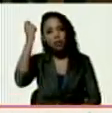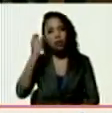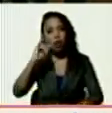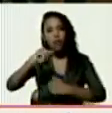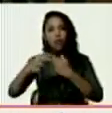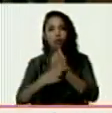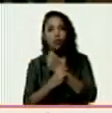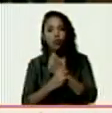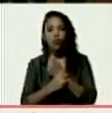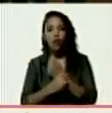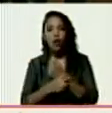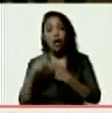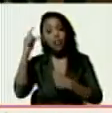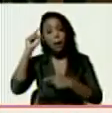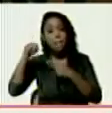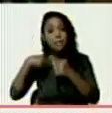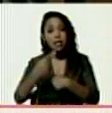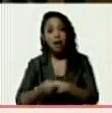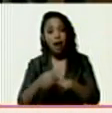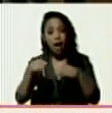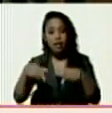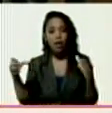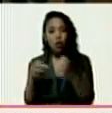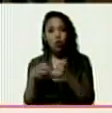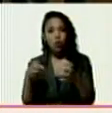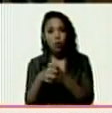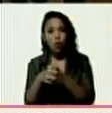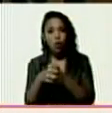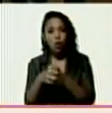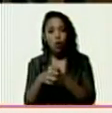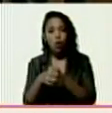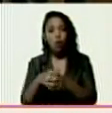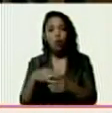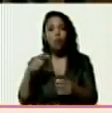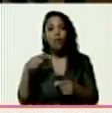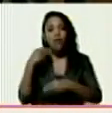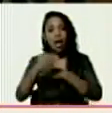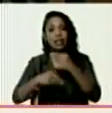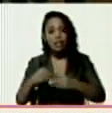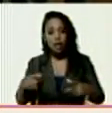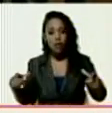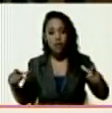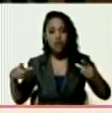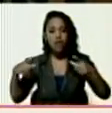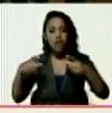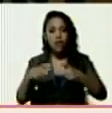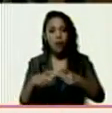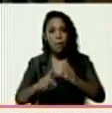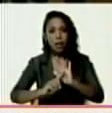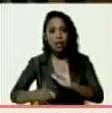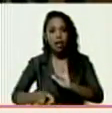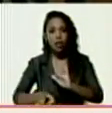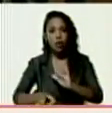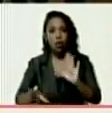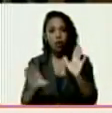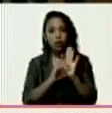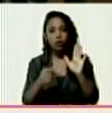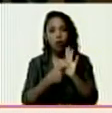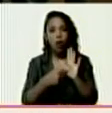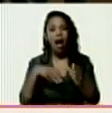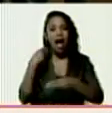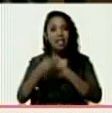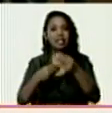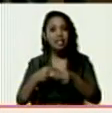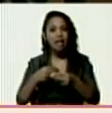Guaidó. El día de mañana esta junta directiva va a sesionar como corresponde, por mandato constitucional, para hacer